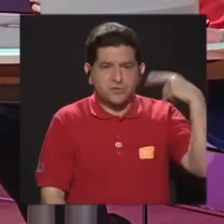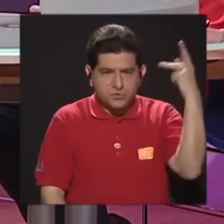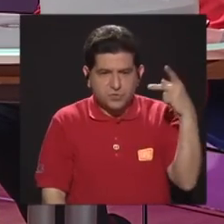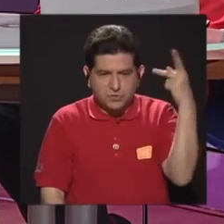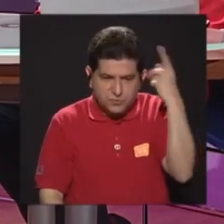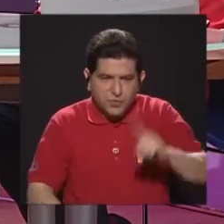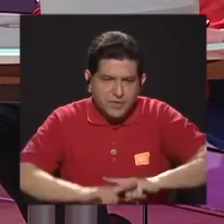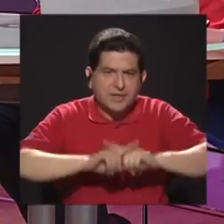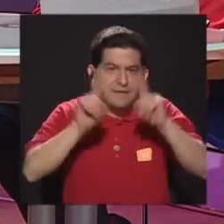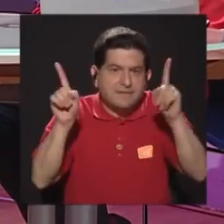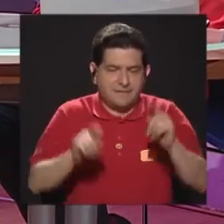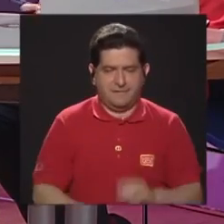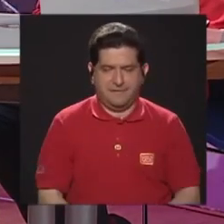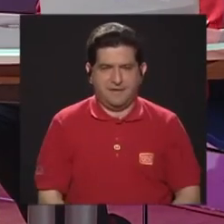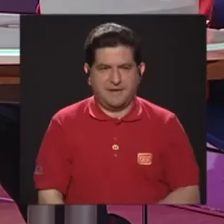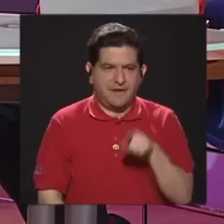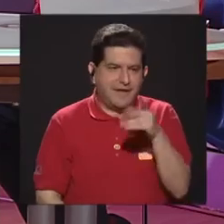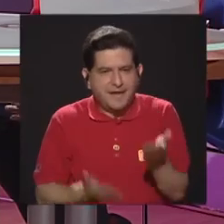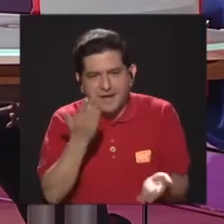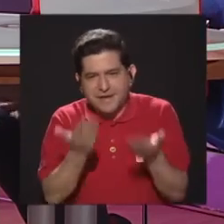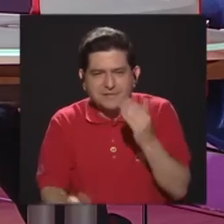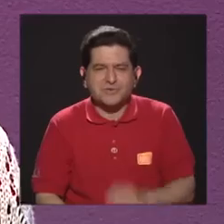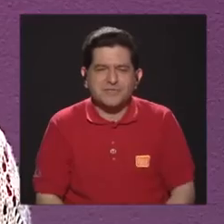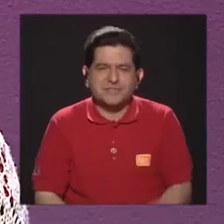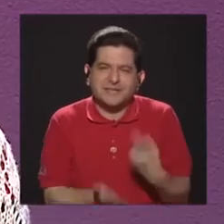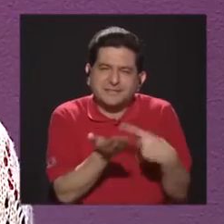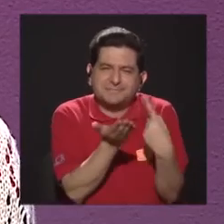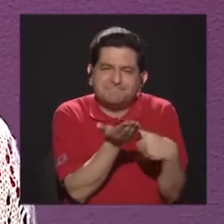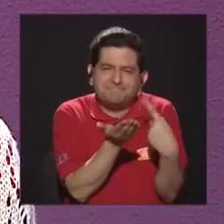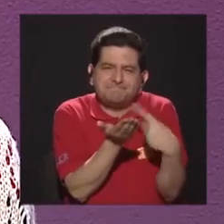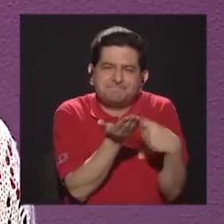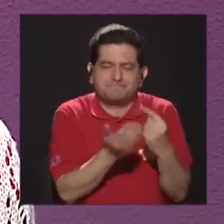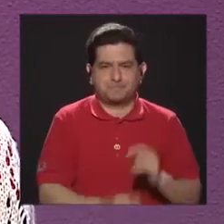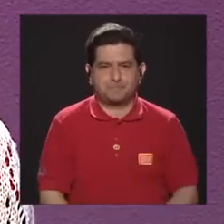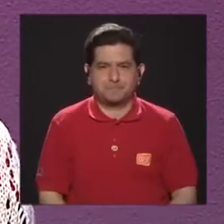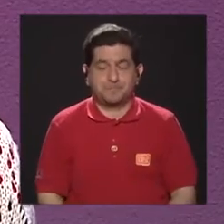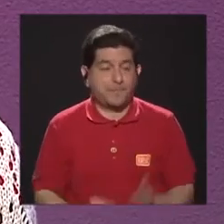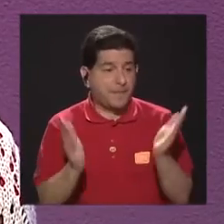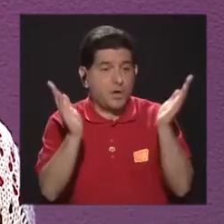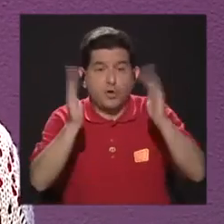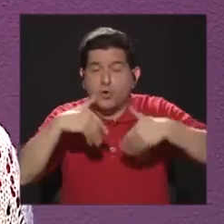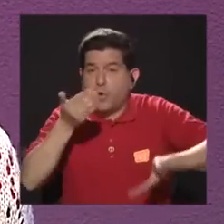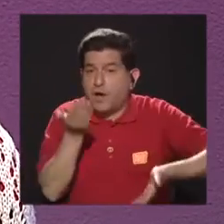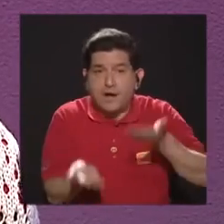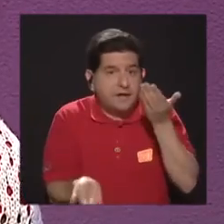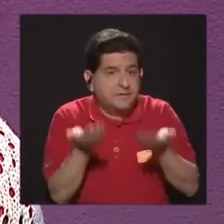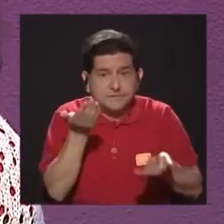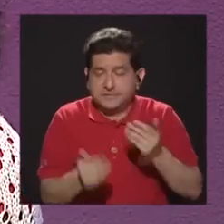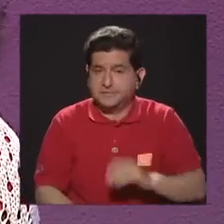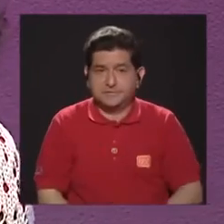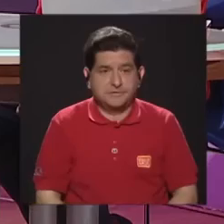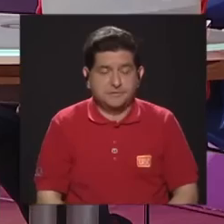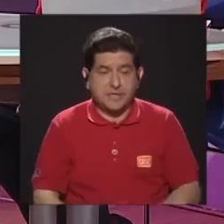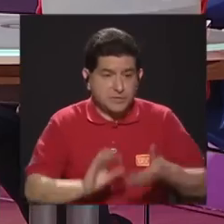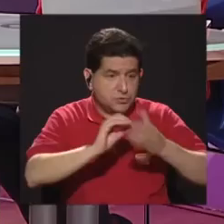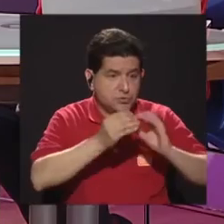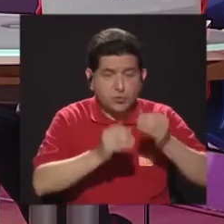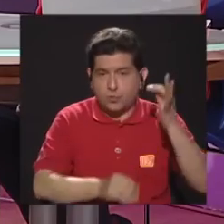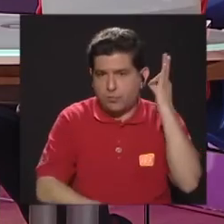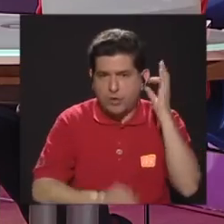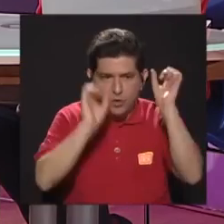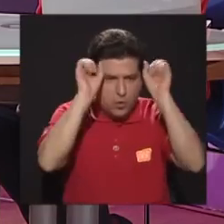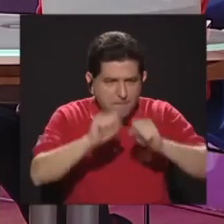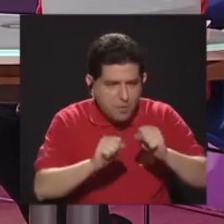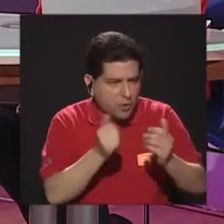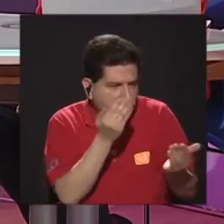de forma diferente, eso todavía, digamos, está en tela de juicio, porque no hay tantos, digamos, mujeres con las cuales